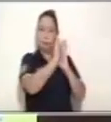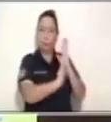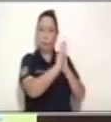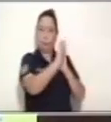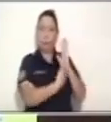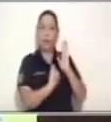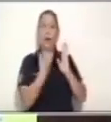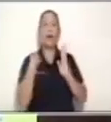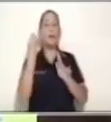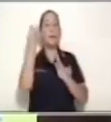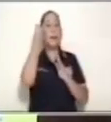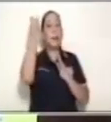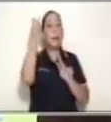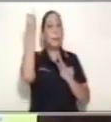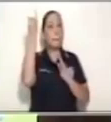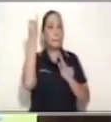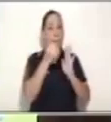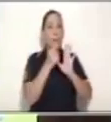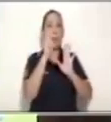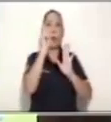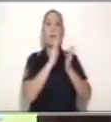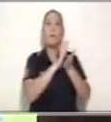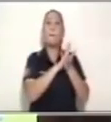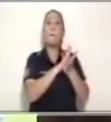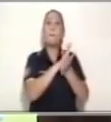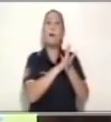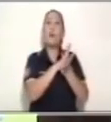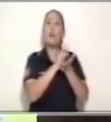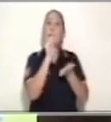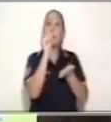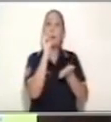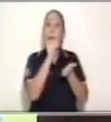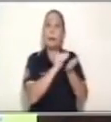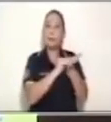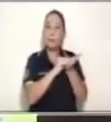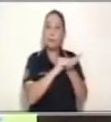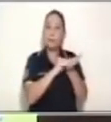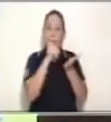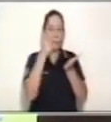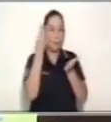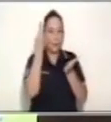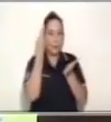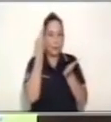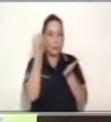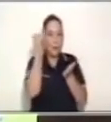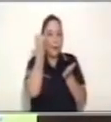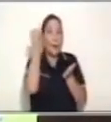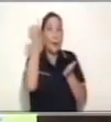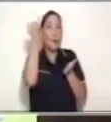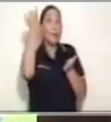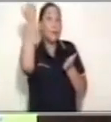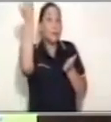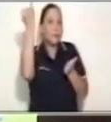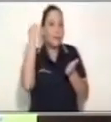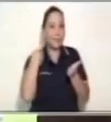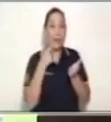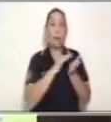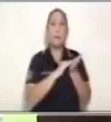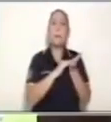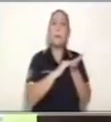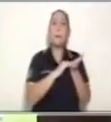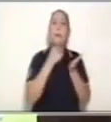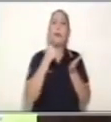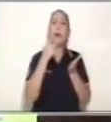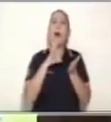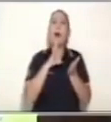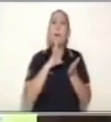en nuestra mano una bolita de masa, pero esta masa es mágica. Entonces vamos a empezar con una voz muy suave y poco a